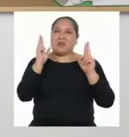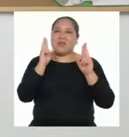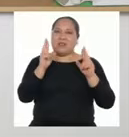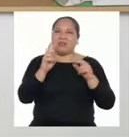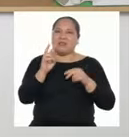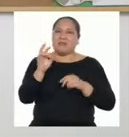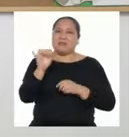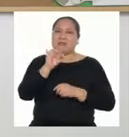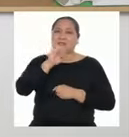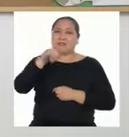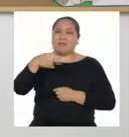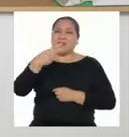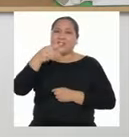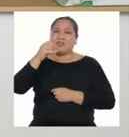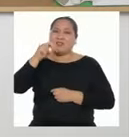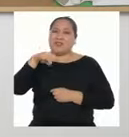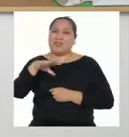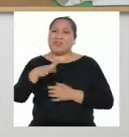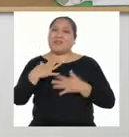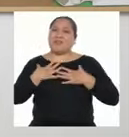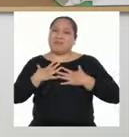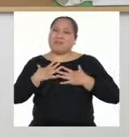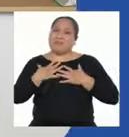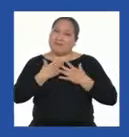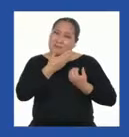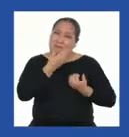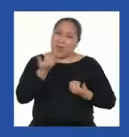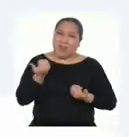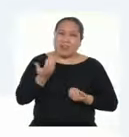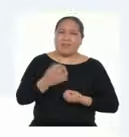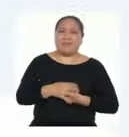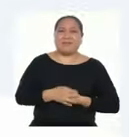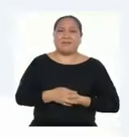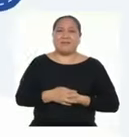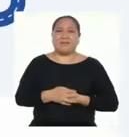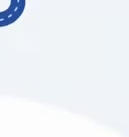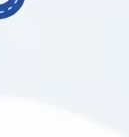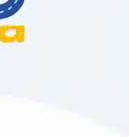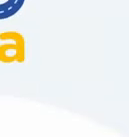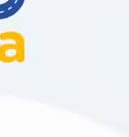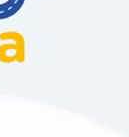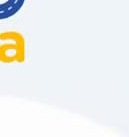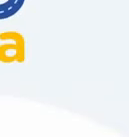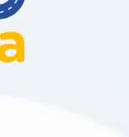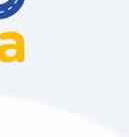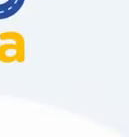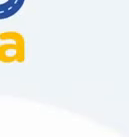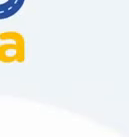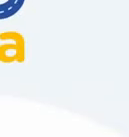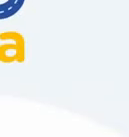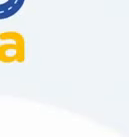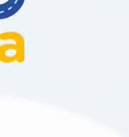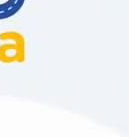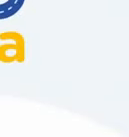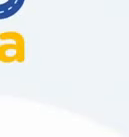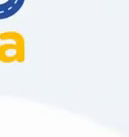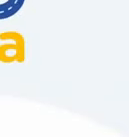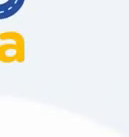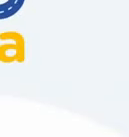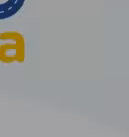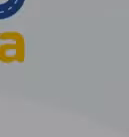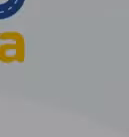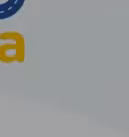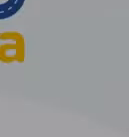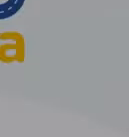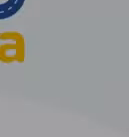con un Jonathan un poco más repuesto.